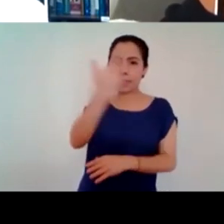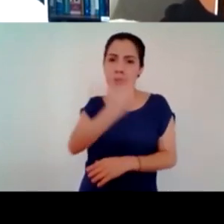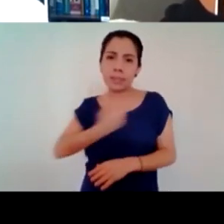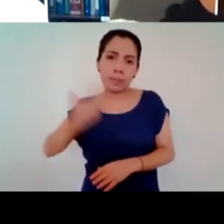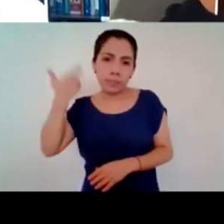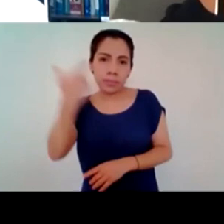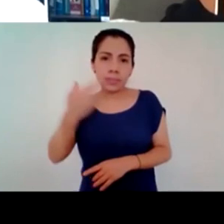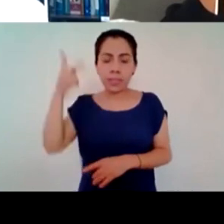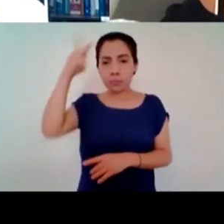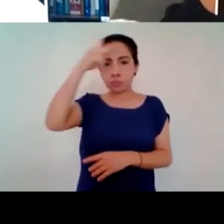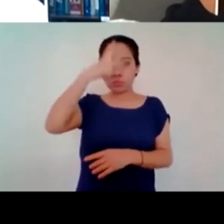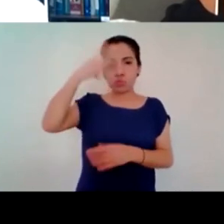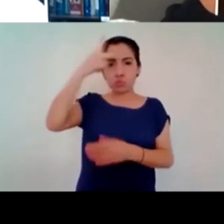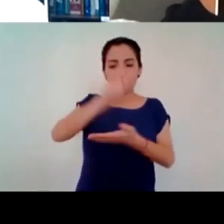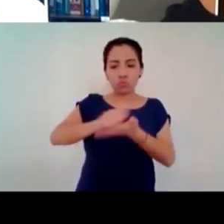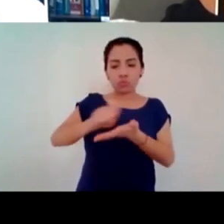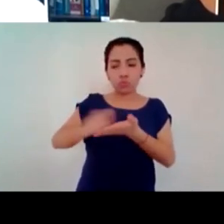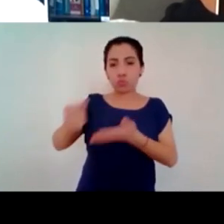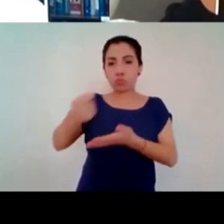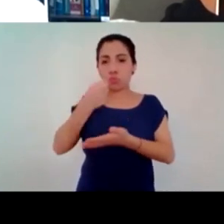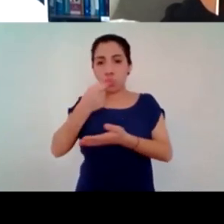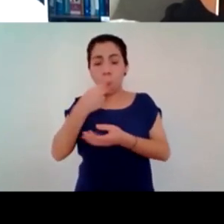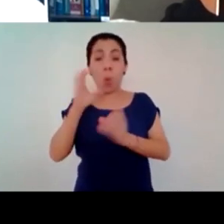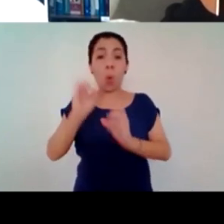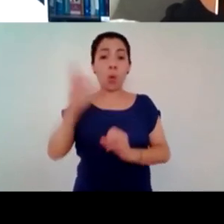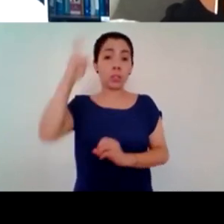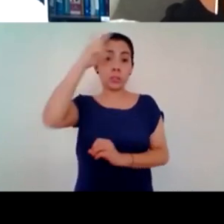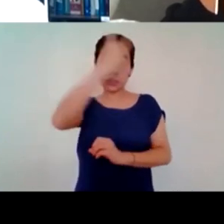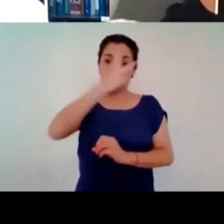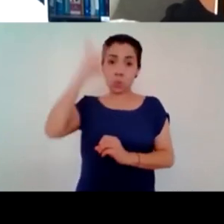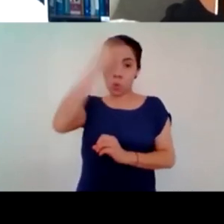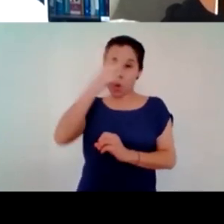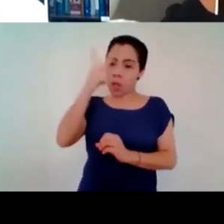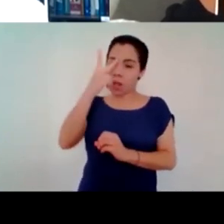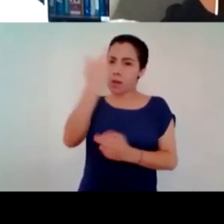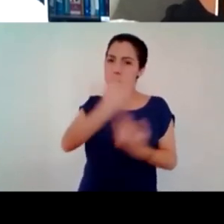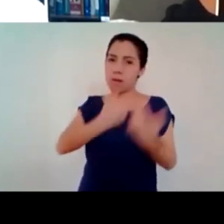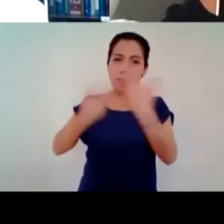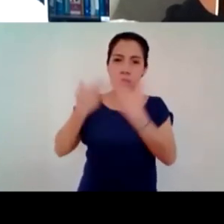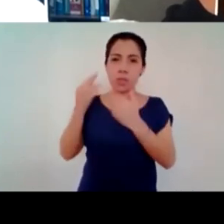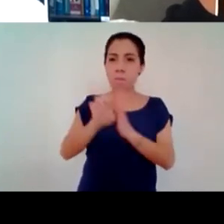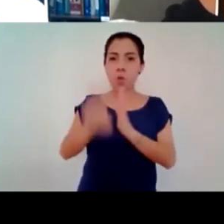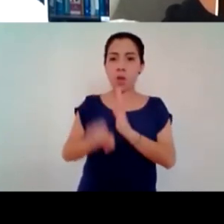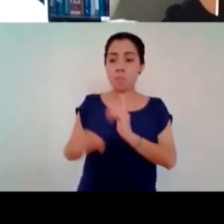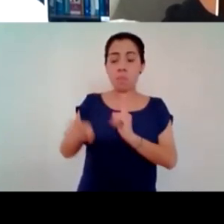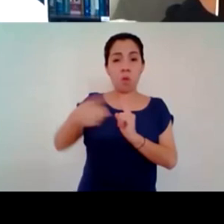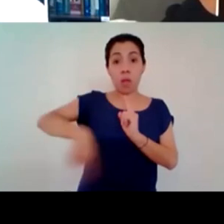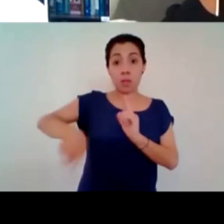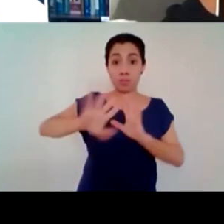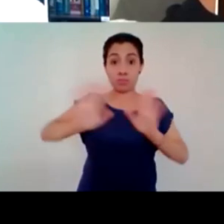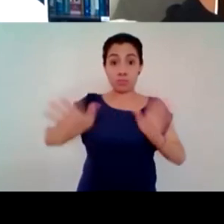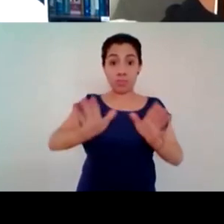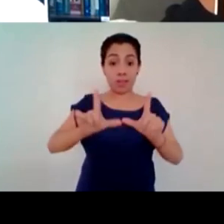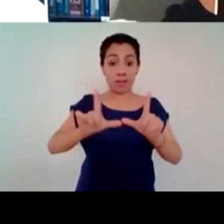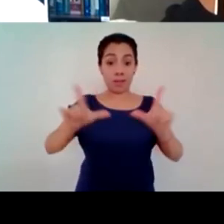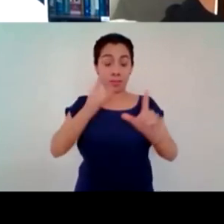integrales donde en muchos aspectos los niños no pueden seguir estudiando, por ejemplo, por el daño ya